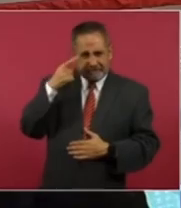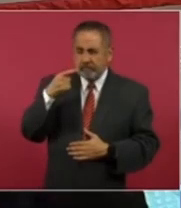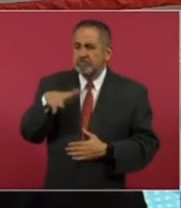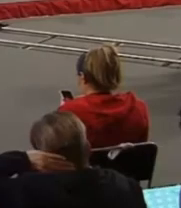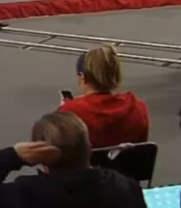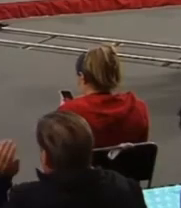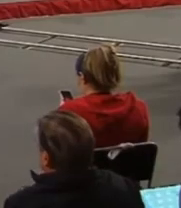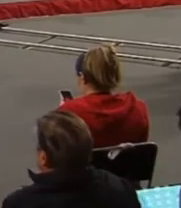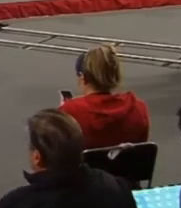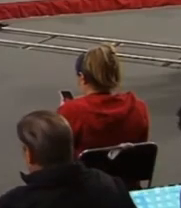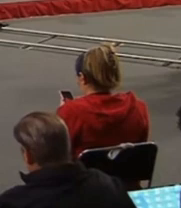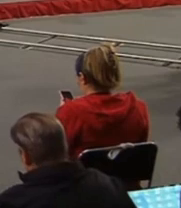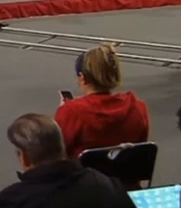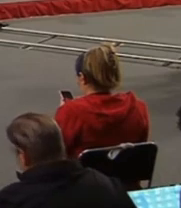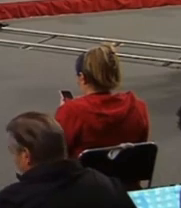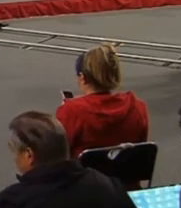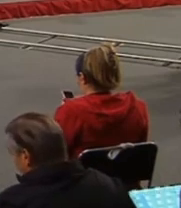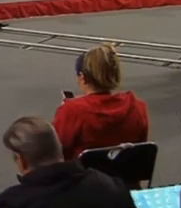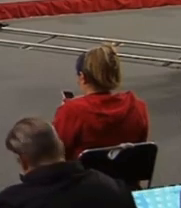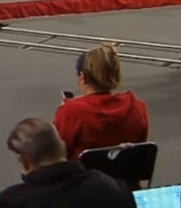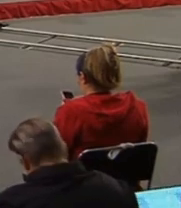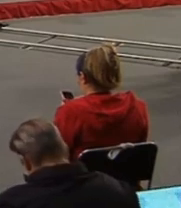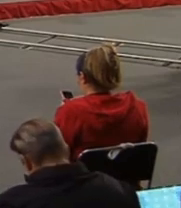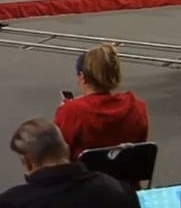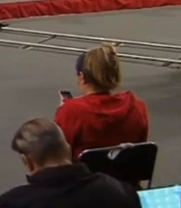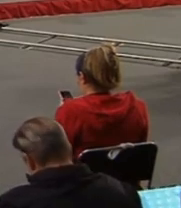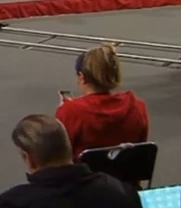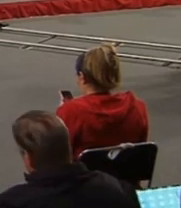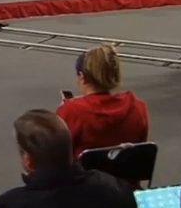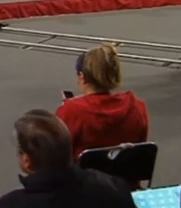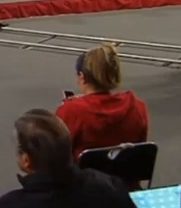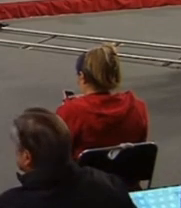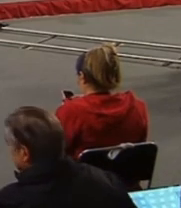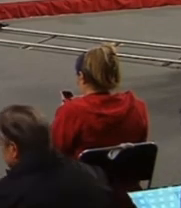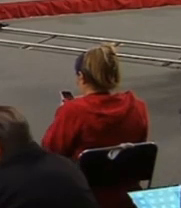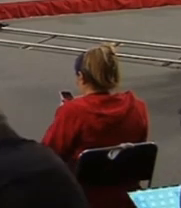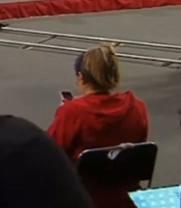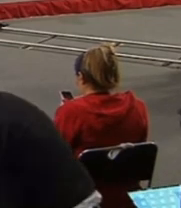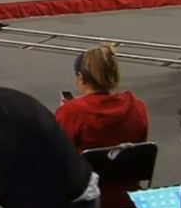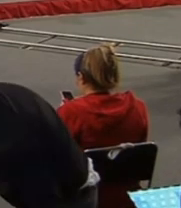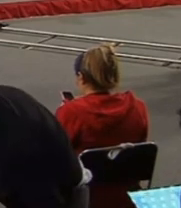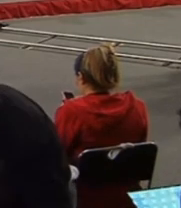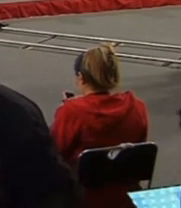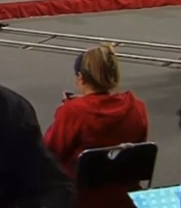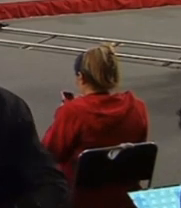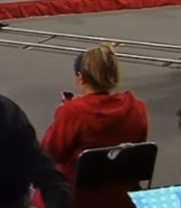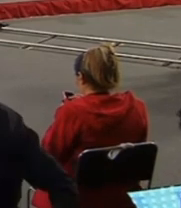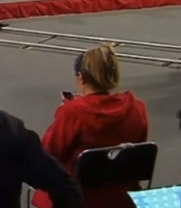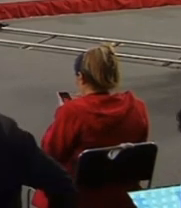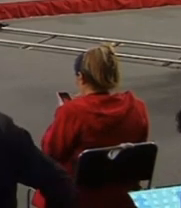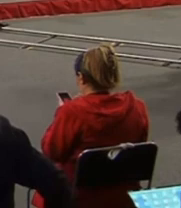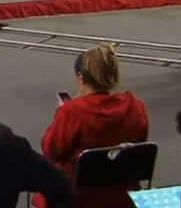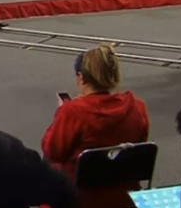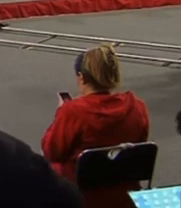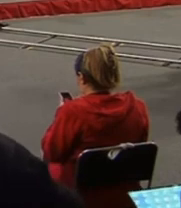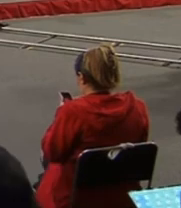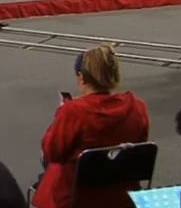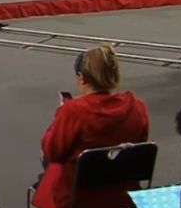feliz. Vestir su camisa es la cura a vuestra enfermedad".